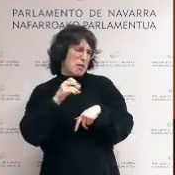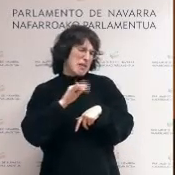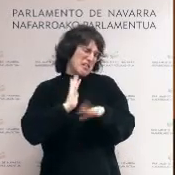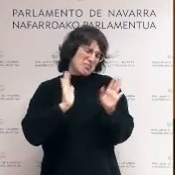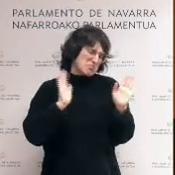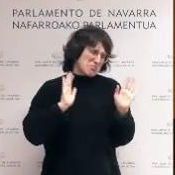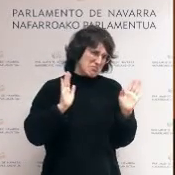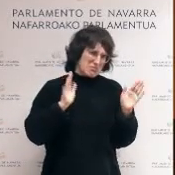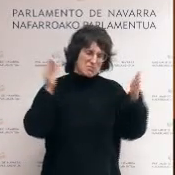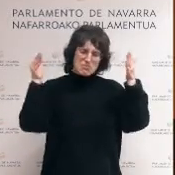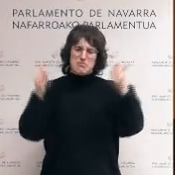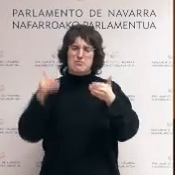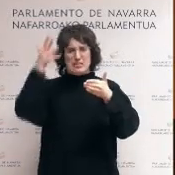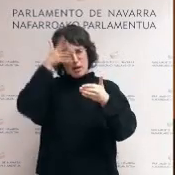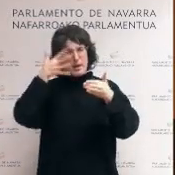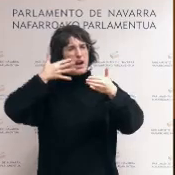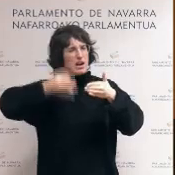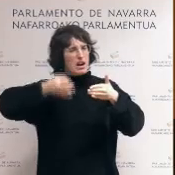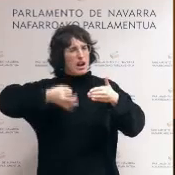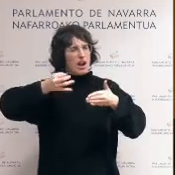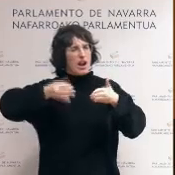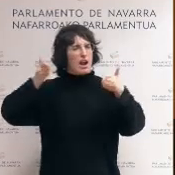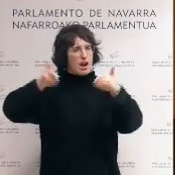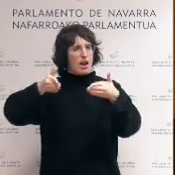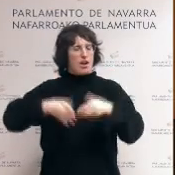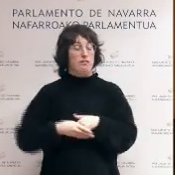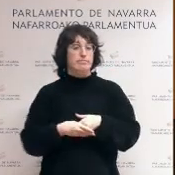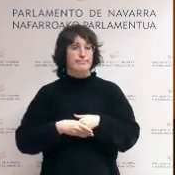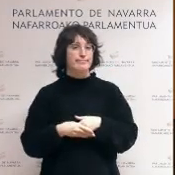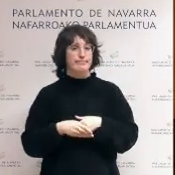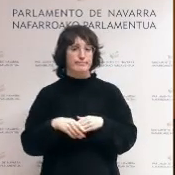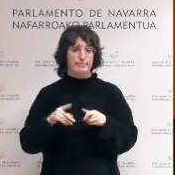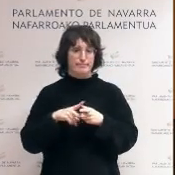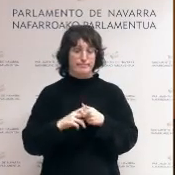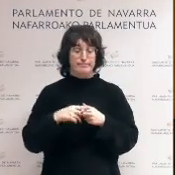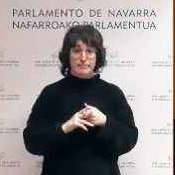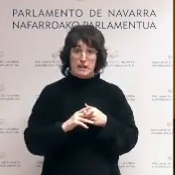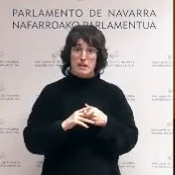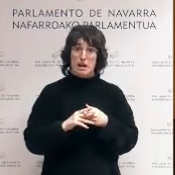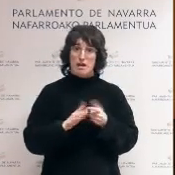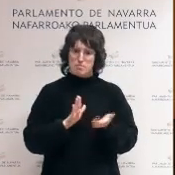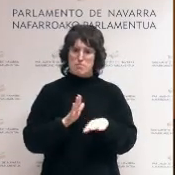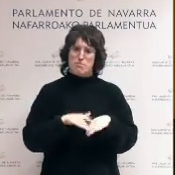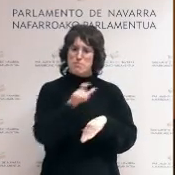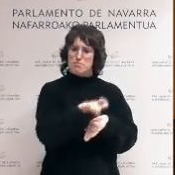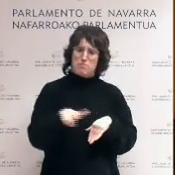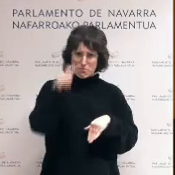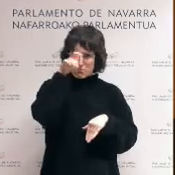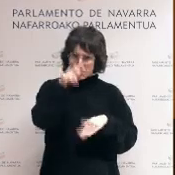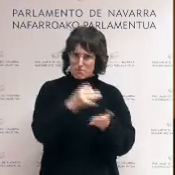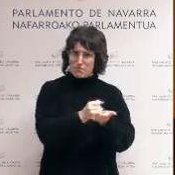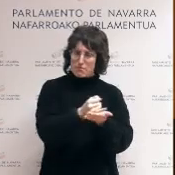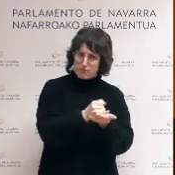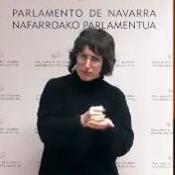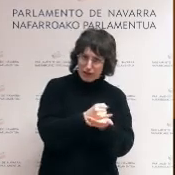marca navarra de verdad. Una herramienta justa para el campo, para que no solo sea regulado, sino también